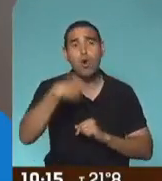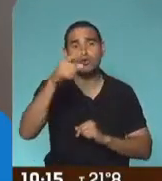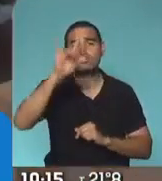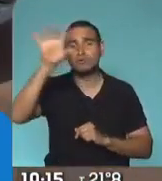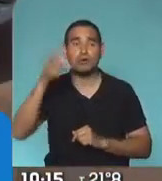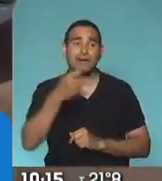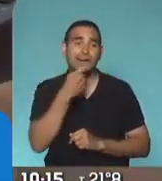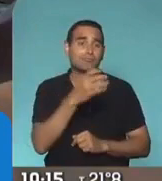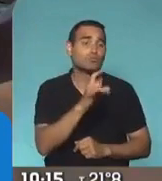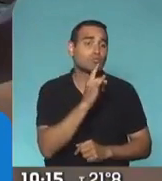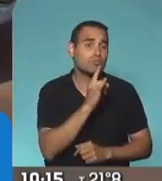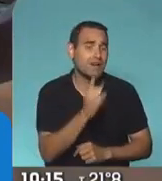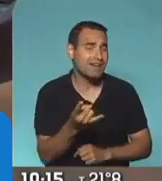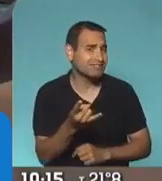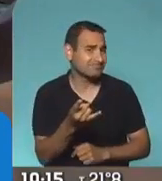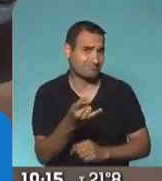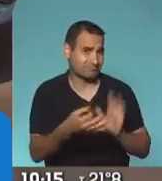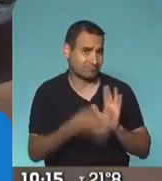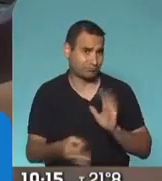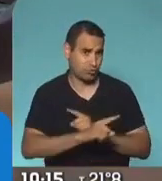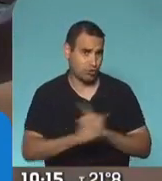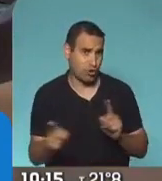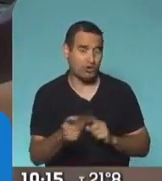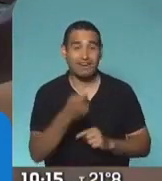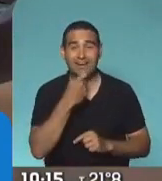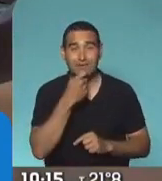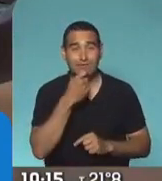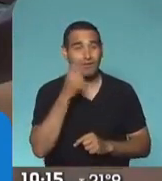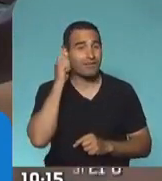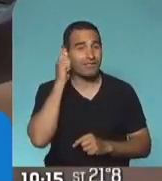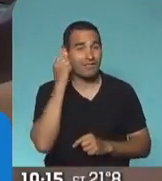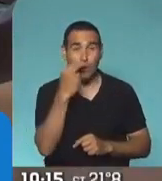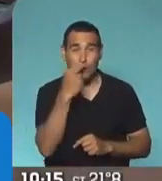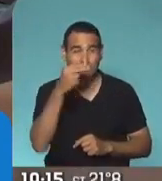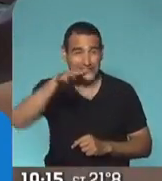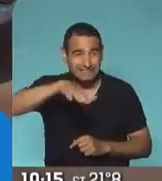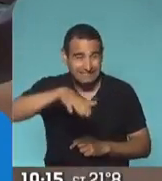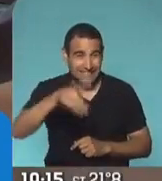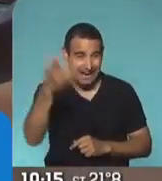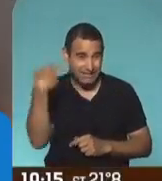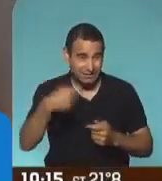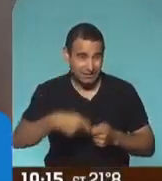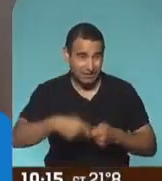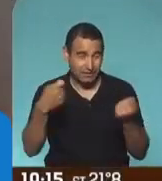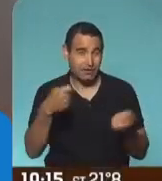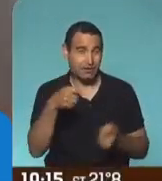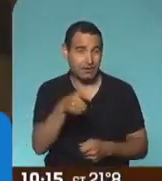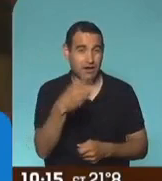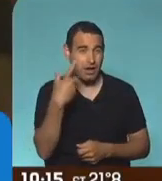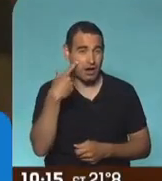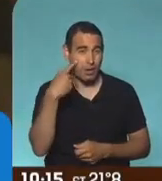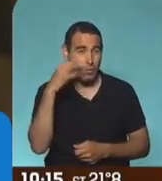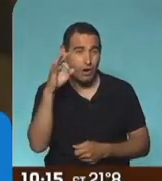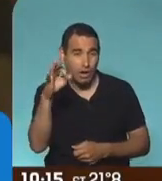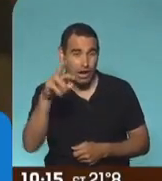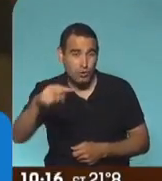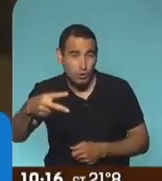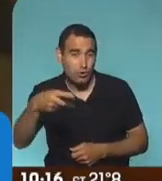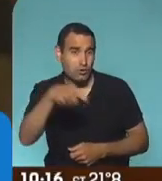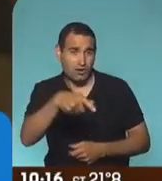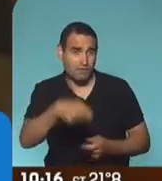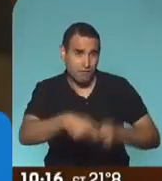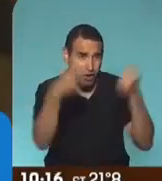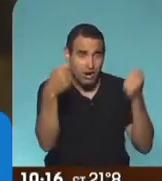Tucumán, por ejemplo, no, tenemos el caso de esta niña de 11 años, ¿se acuerdan? Sí. Que fue violada por su Sí. abuelastro, y los